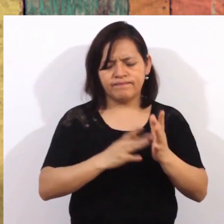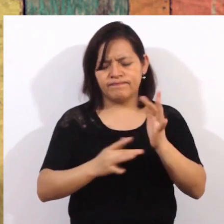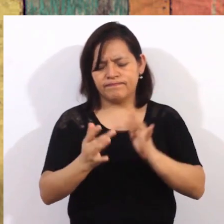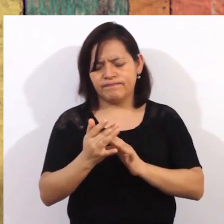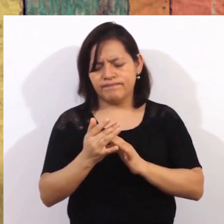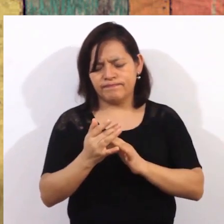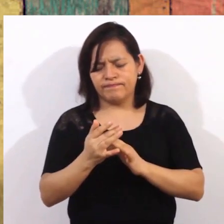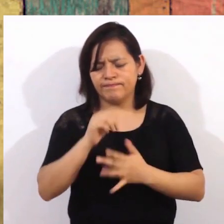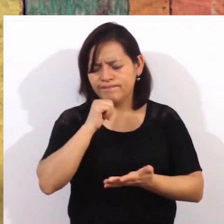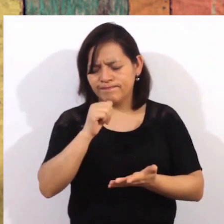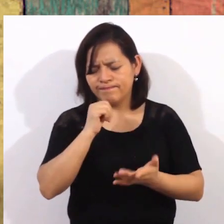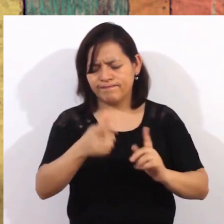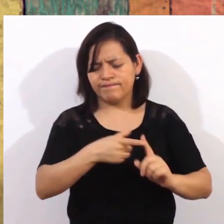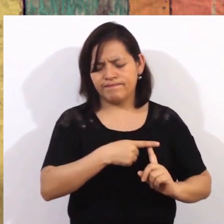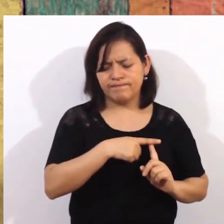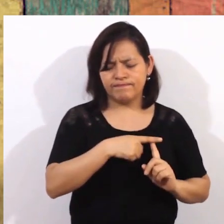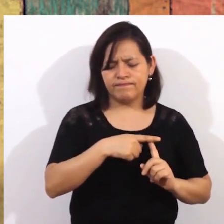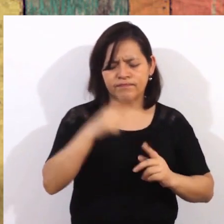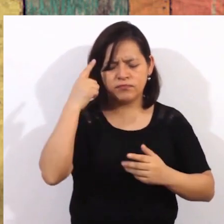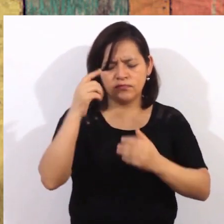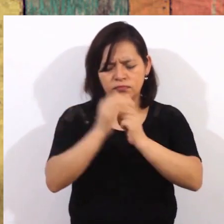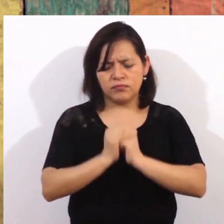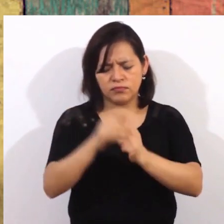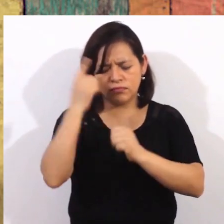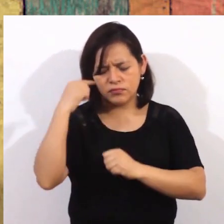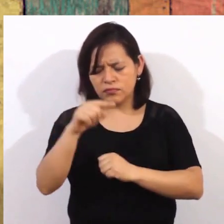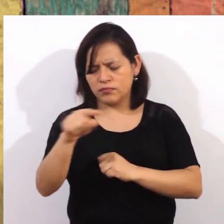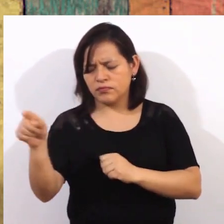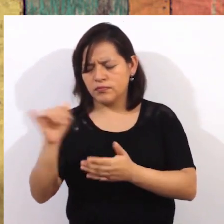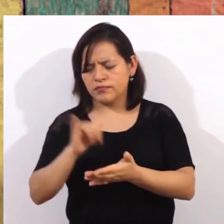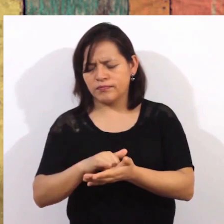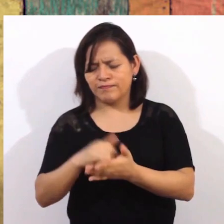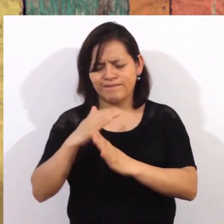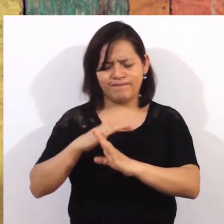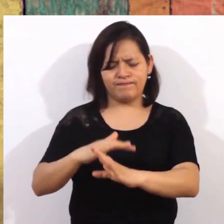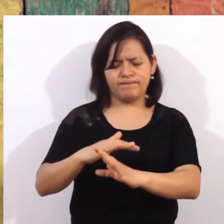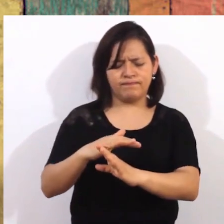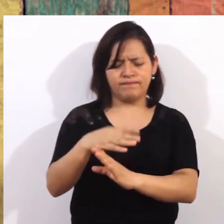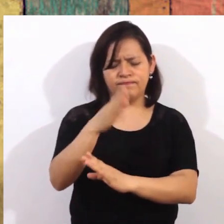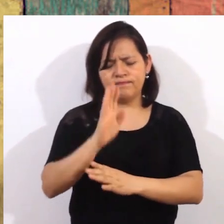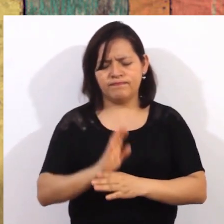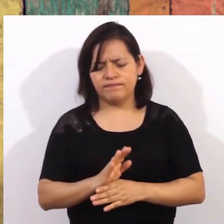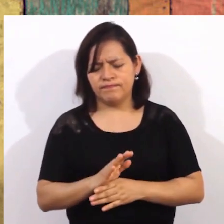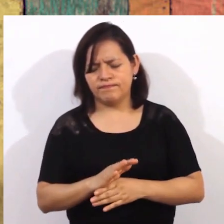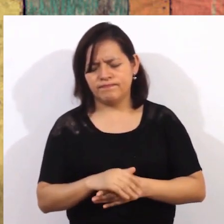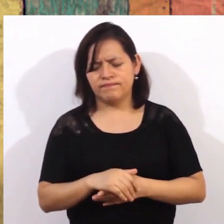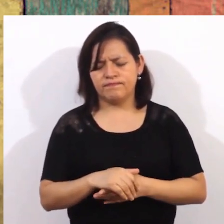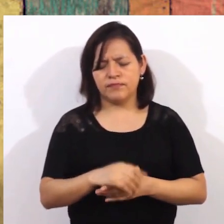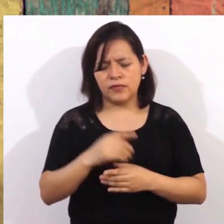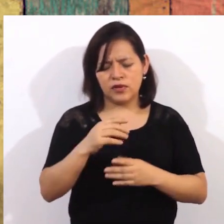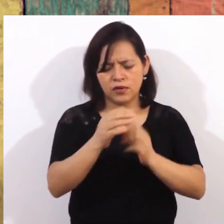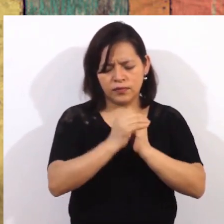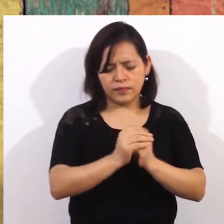corazón, Señor, a tener una relación contigo. Oramos por aquel, Señor, integrante de la familia que